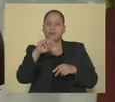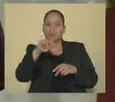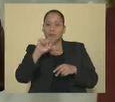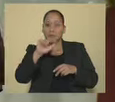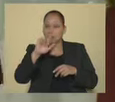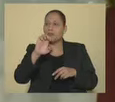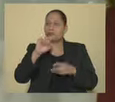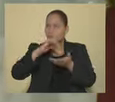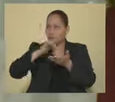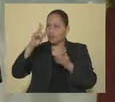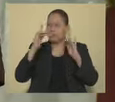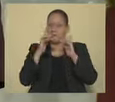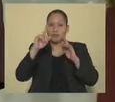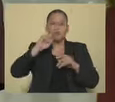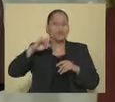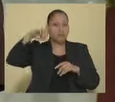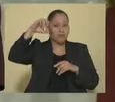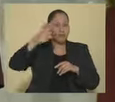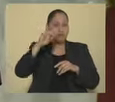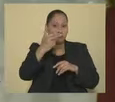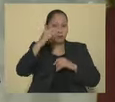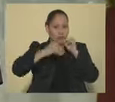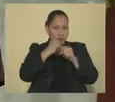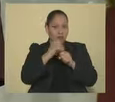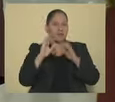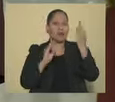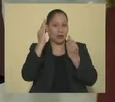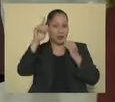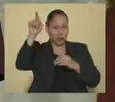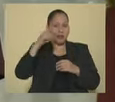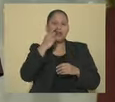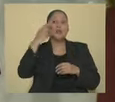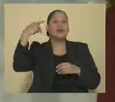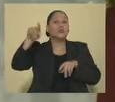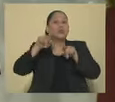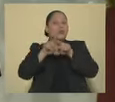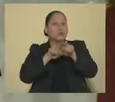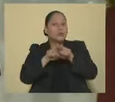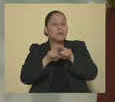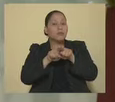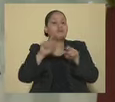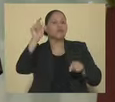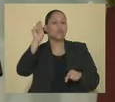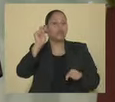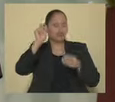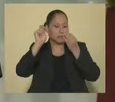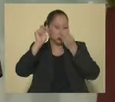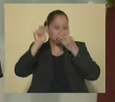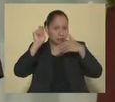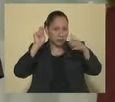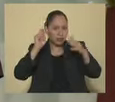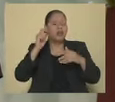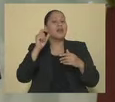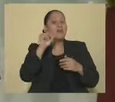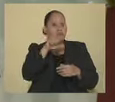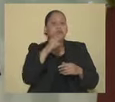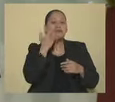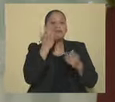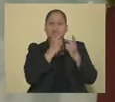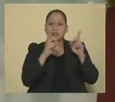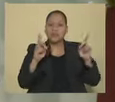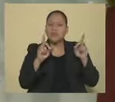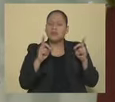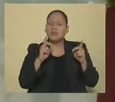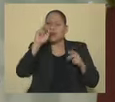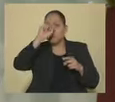habernos contactado, de 48 años, de Tlanepantla. Y nos dice, su hermano se va a jubilar y también quiere divorciarse. ¿Qué